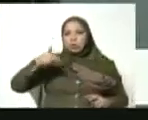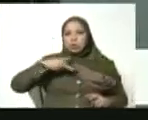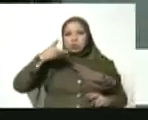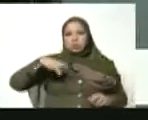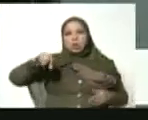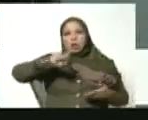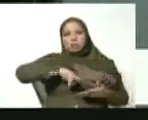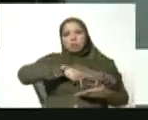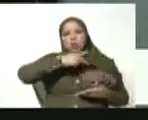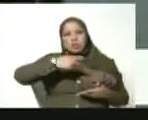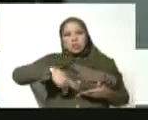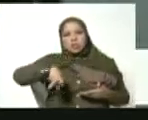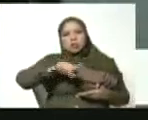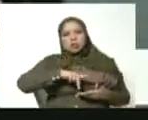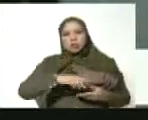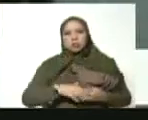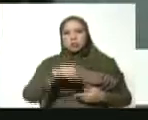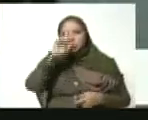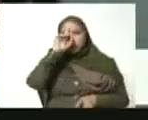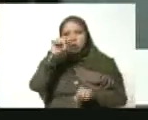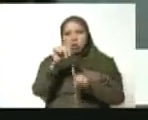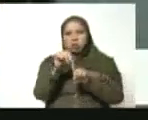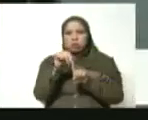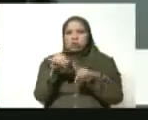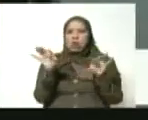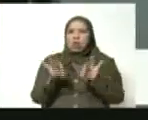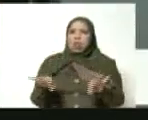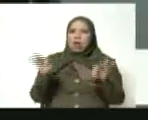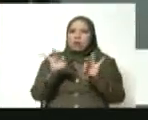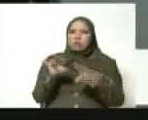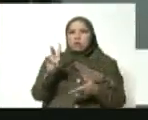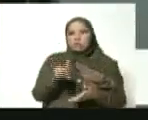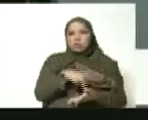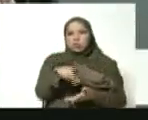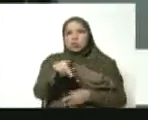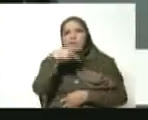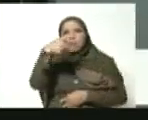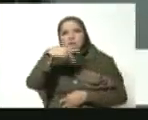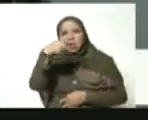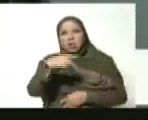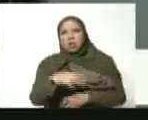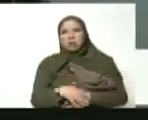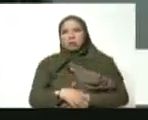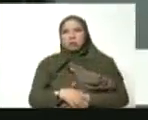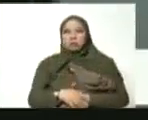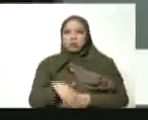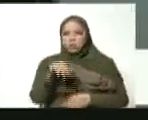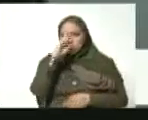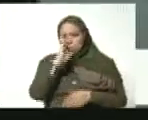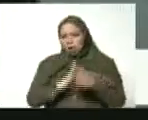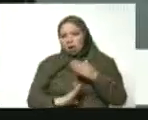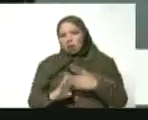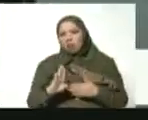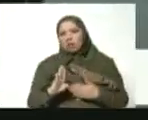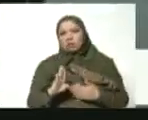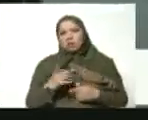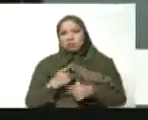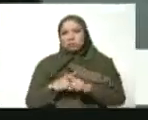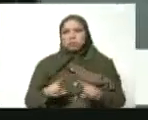poesía toma como uno de sus objetivos, porque no hay poesía que no sea política, porque no hay poesía que no sea humana. Por lo